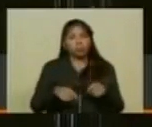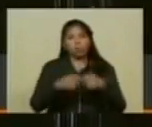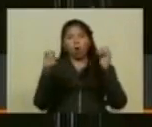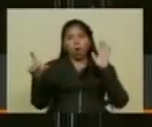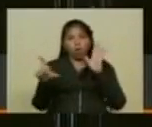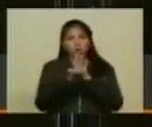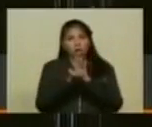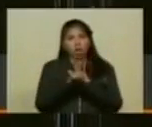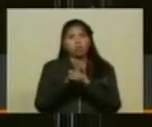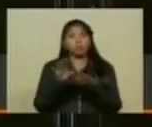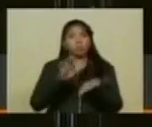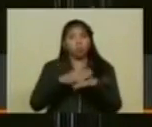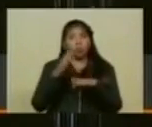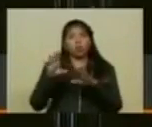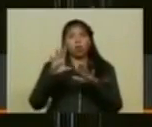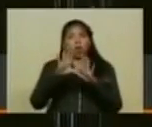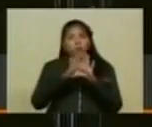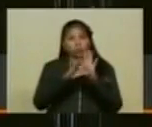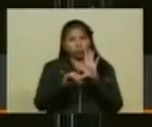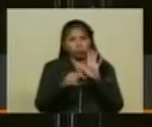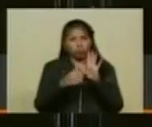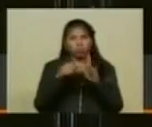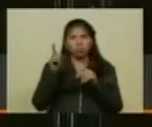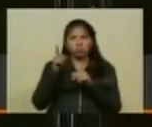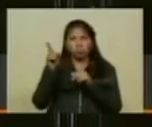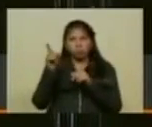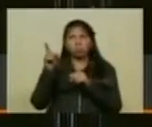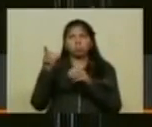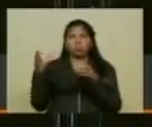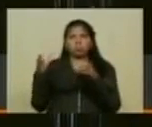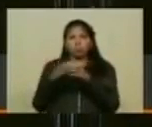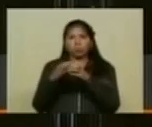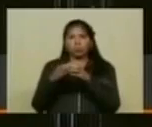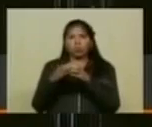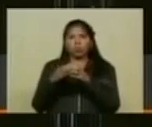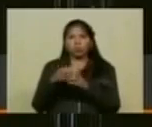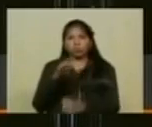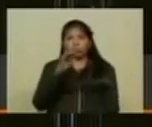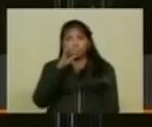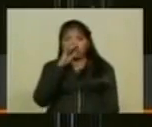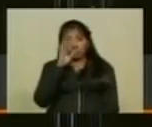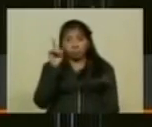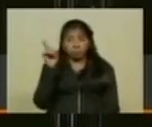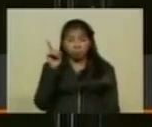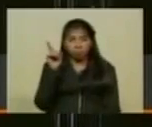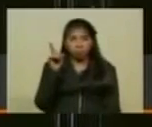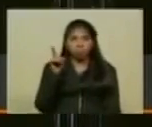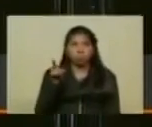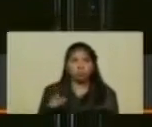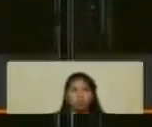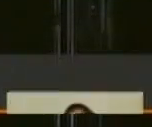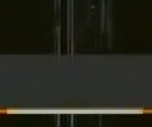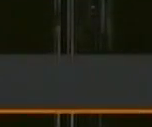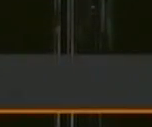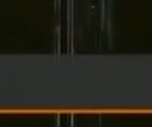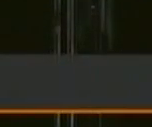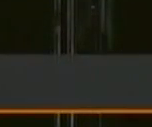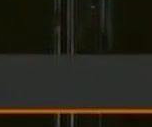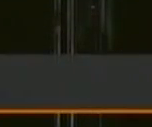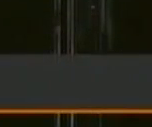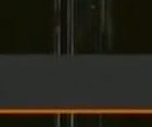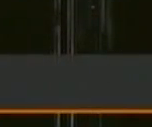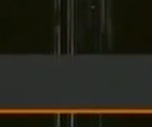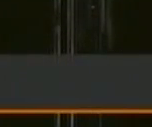actuación de la Asamblea Nacional Adecoburguesa Y finales de marzo, hay que